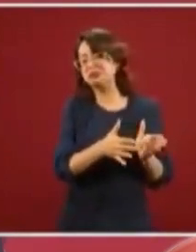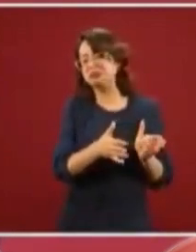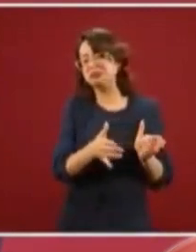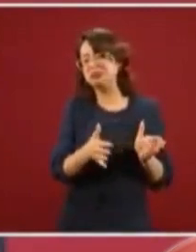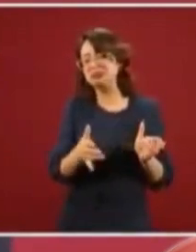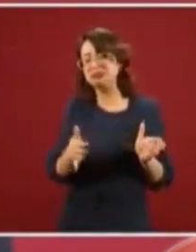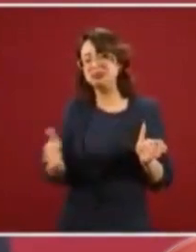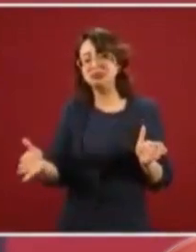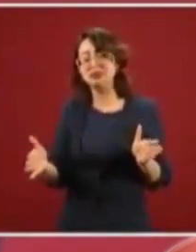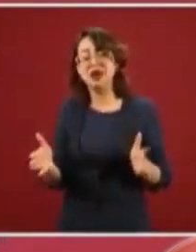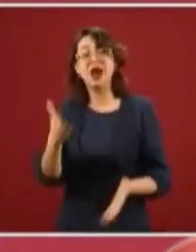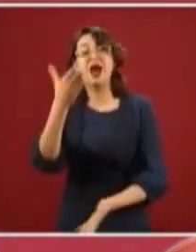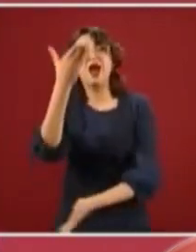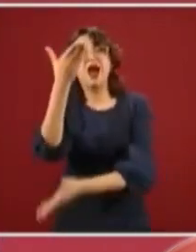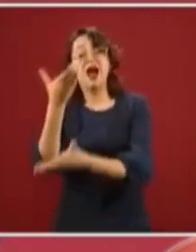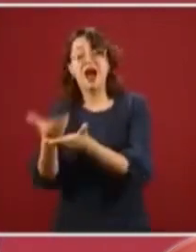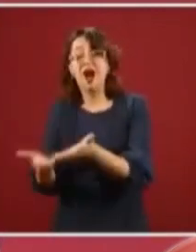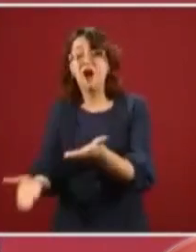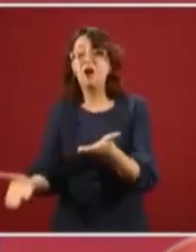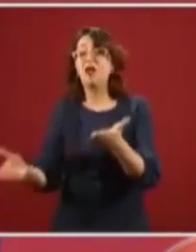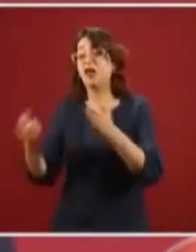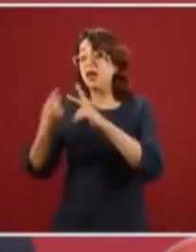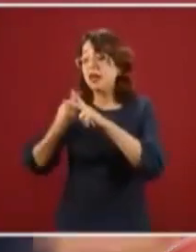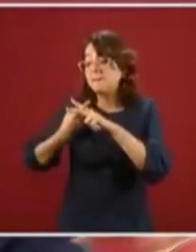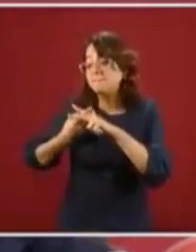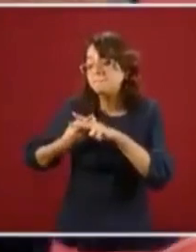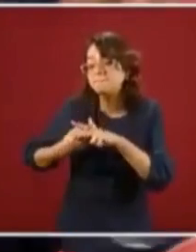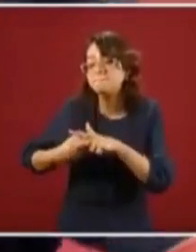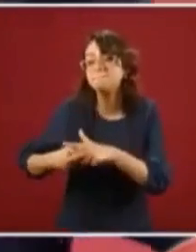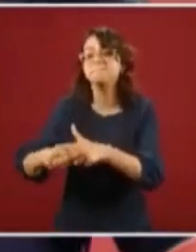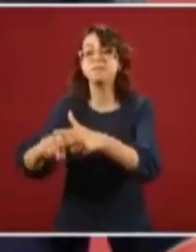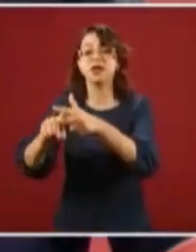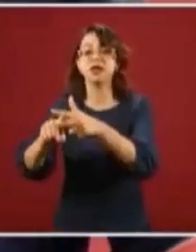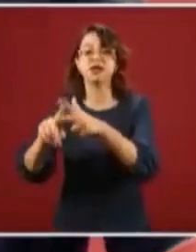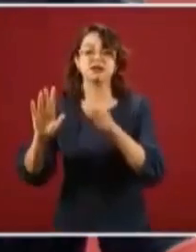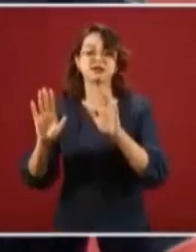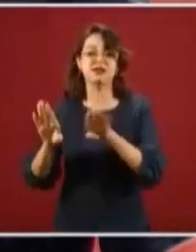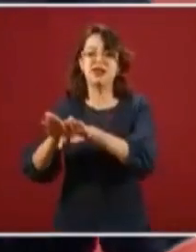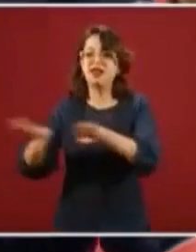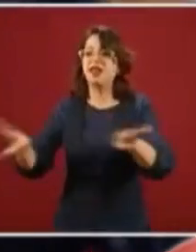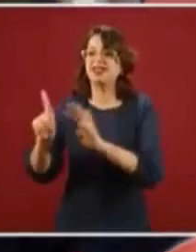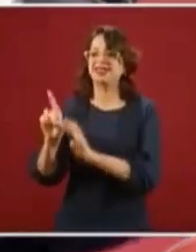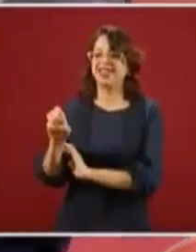que empieza a haber democracia. Ese instituto